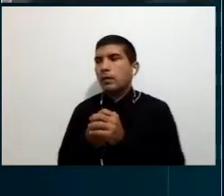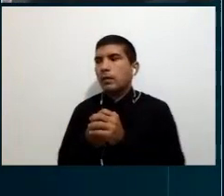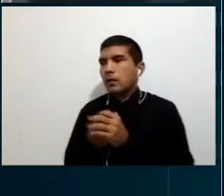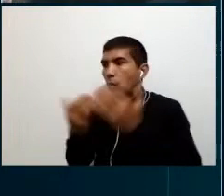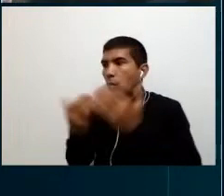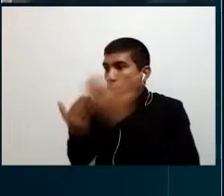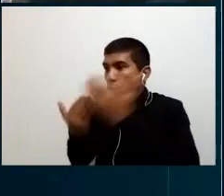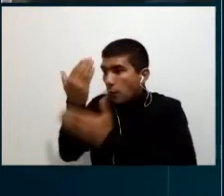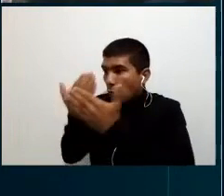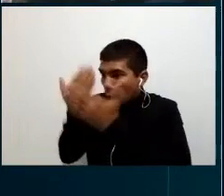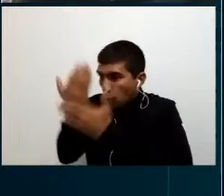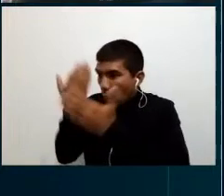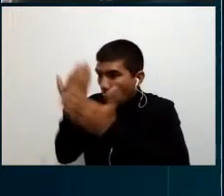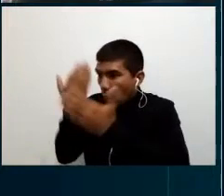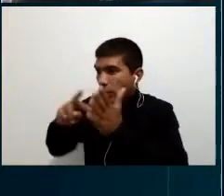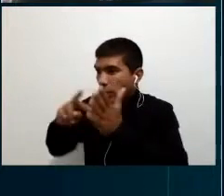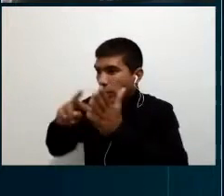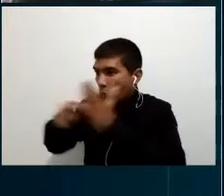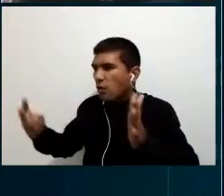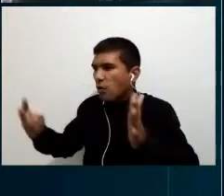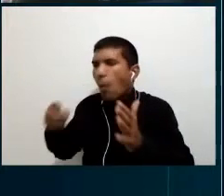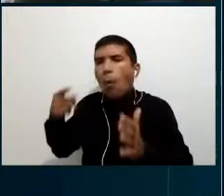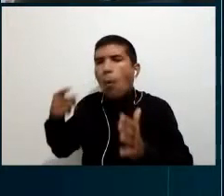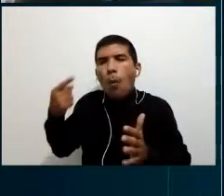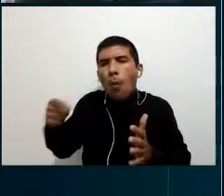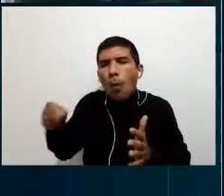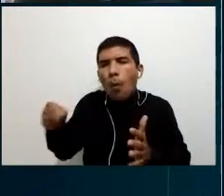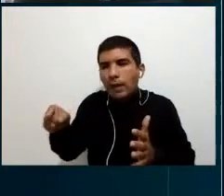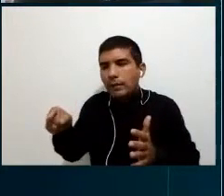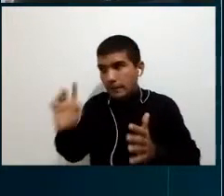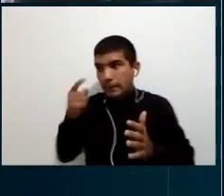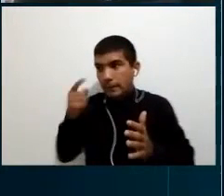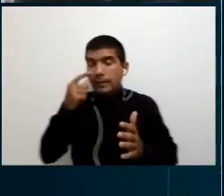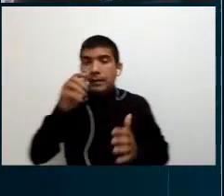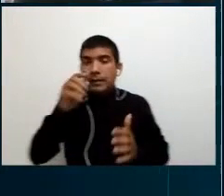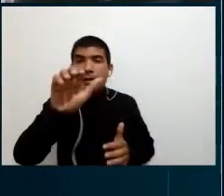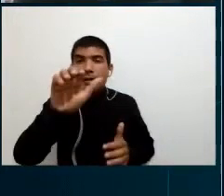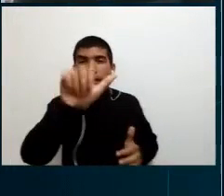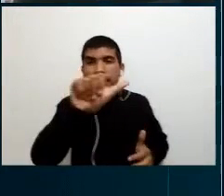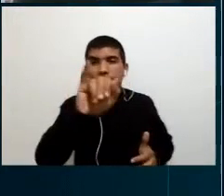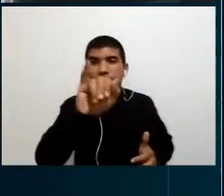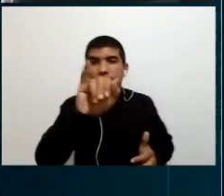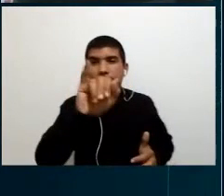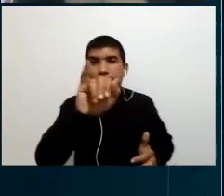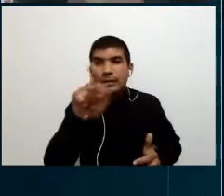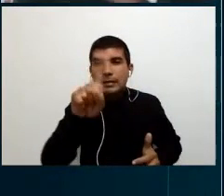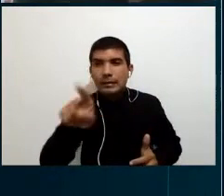SF6. Y en este caso particular, escogimos una subestación encapsulada